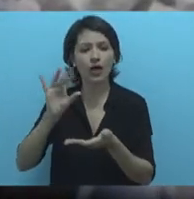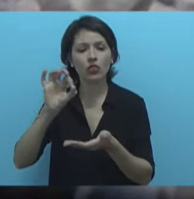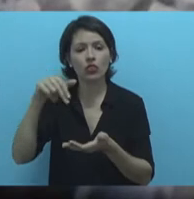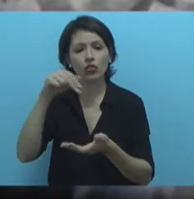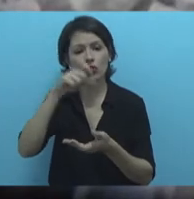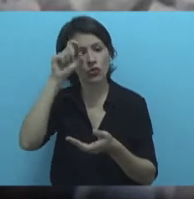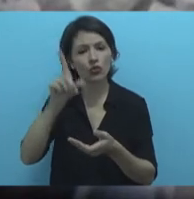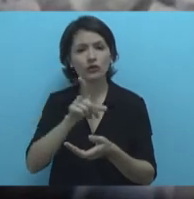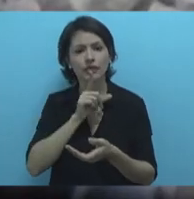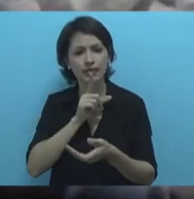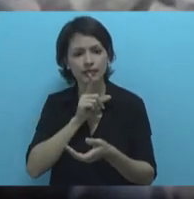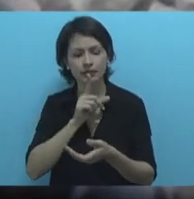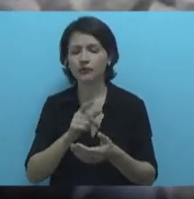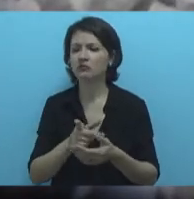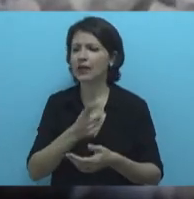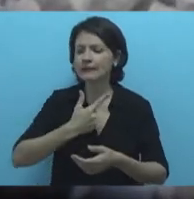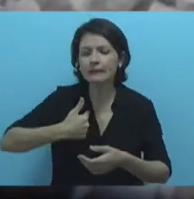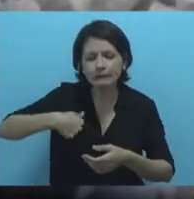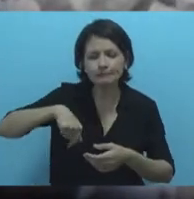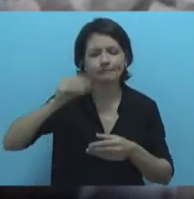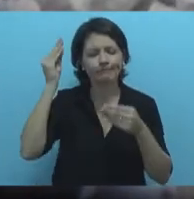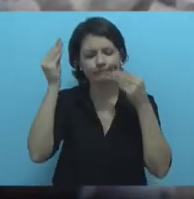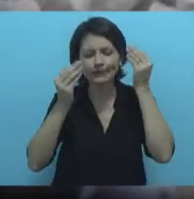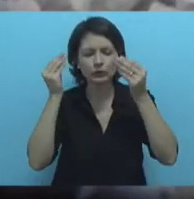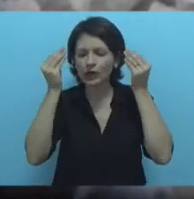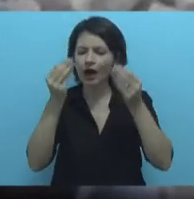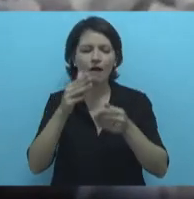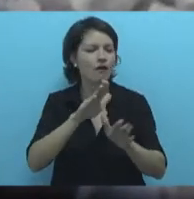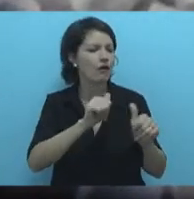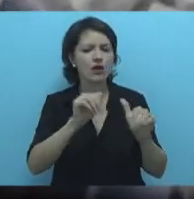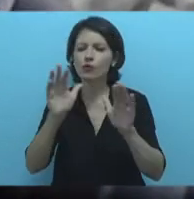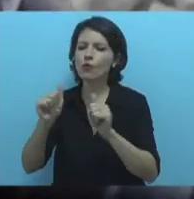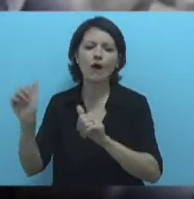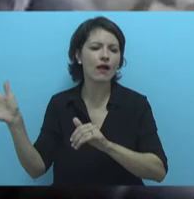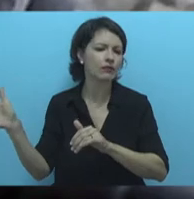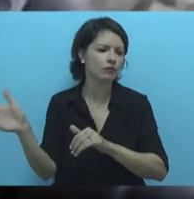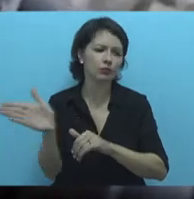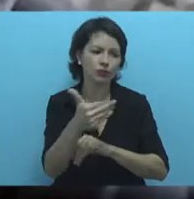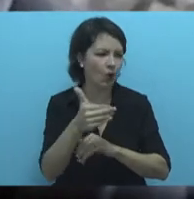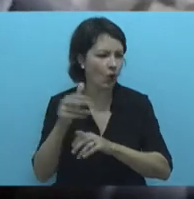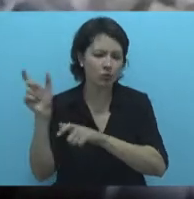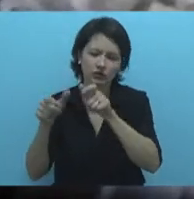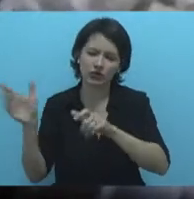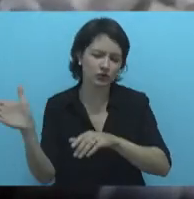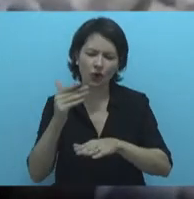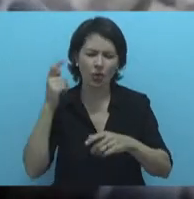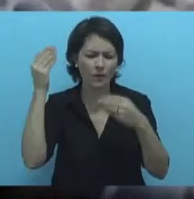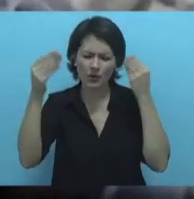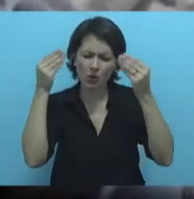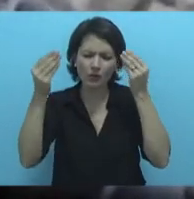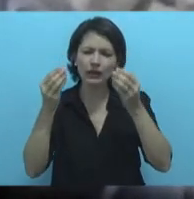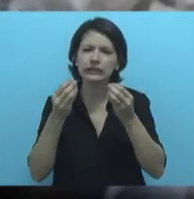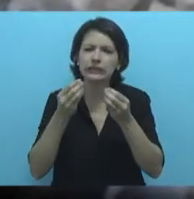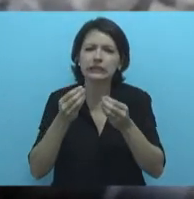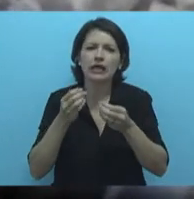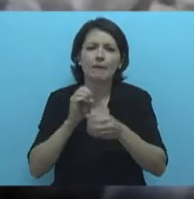ustedes como toda la población por una situación de una pandemia que nos